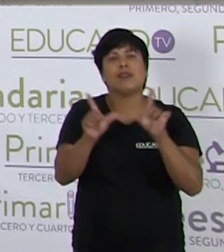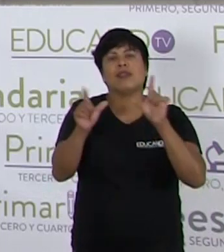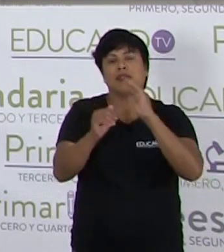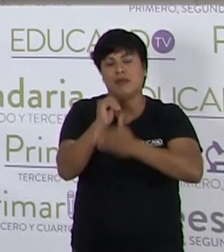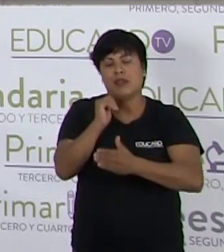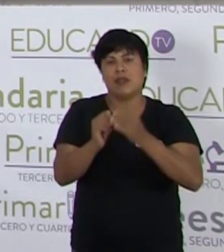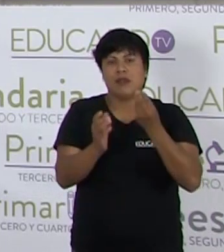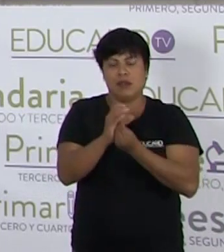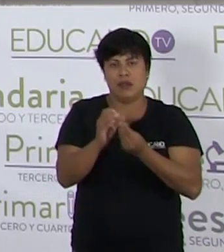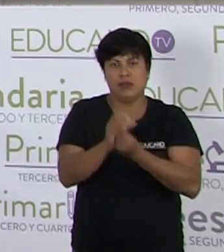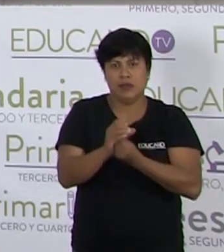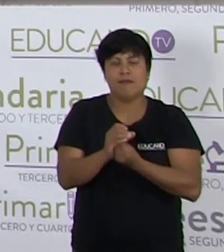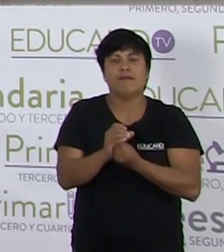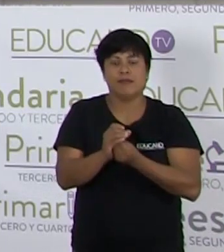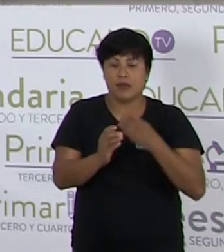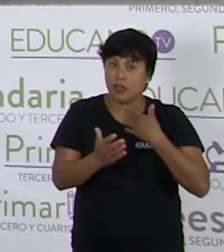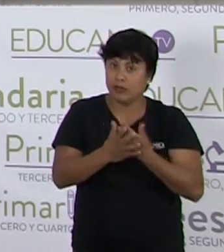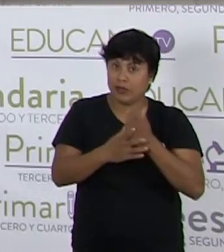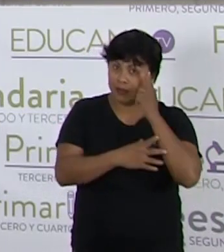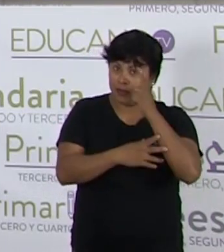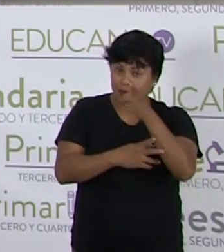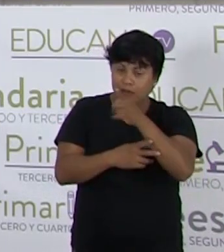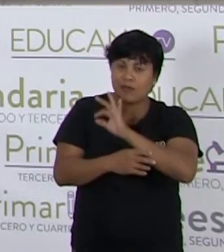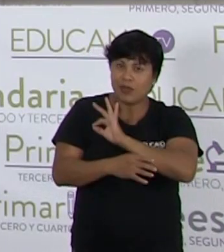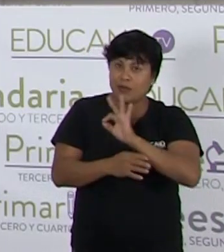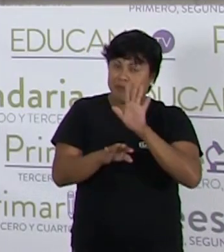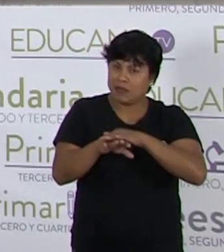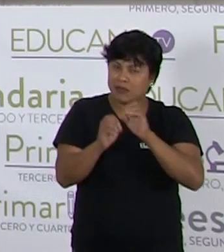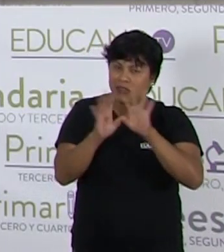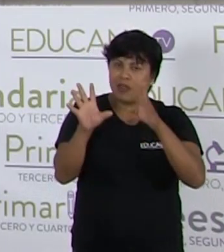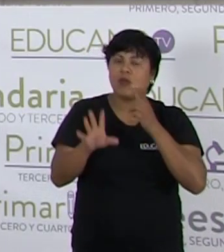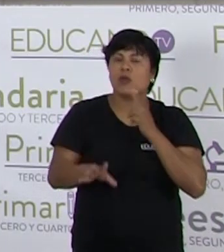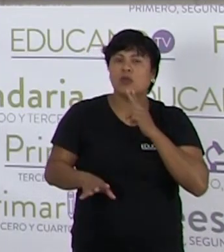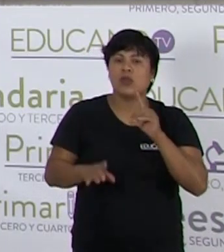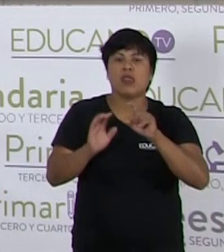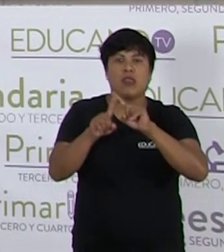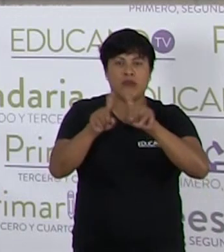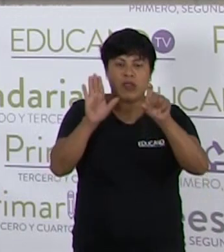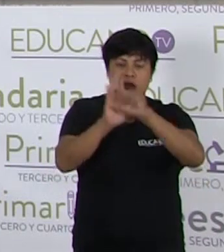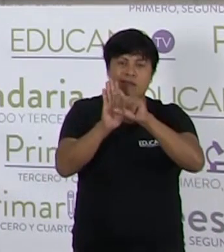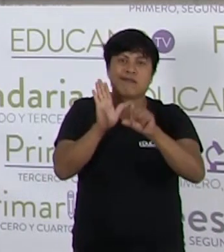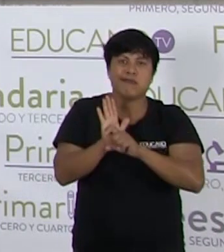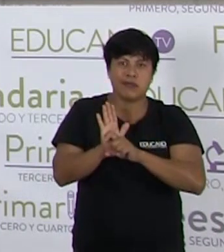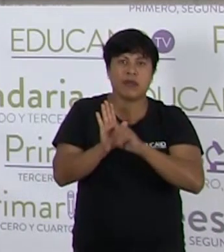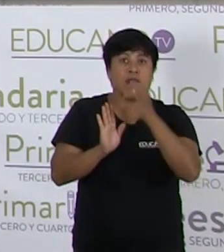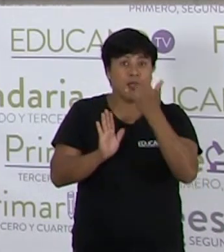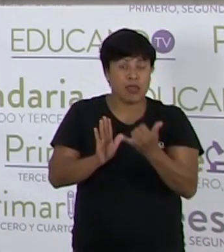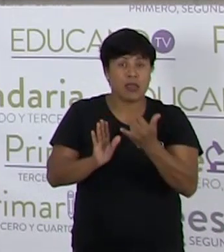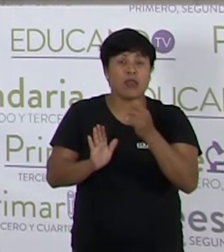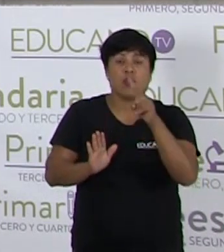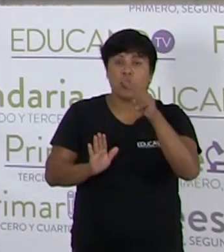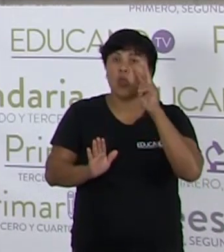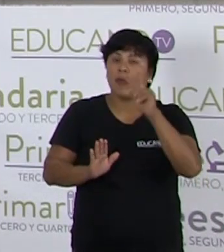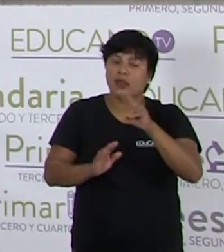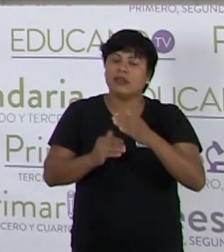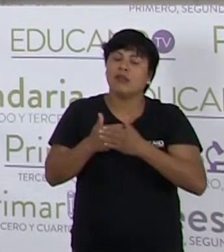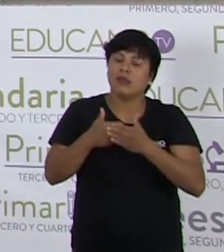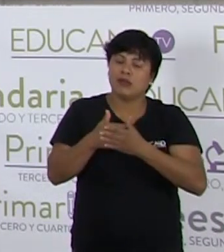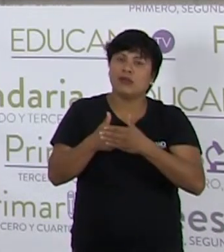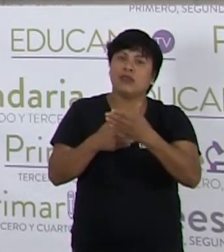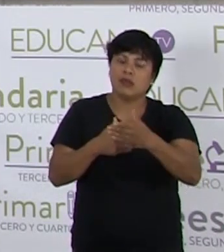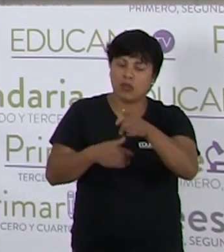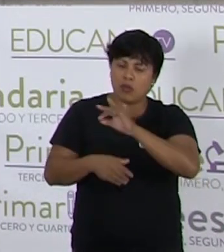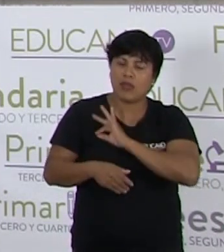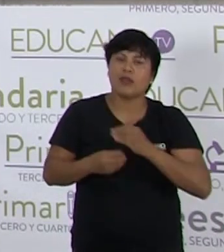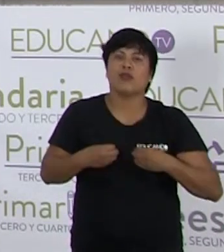nuestra clase. Espero que te haya quedado muy claro el uso de los pictogramas y que lo veas en la aplicación en su